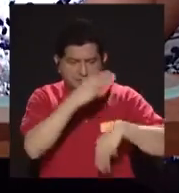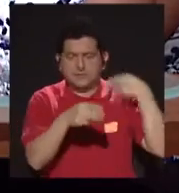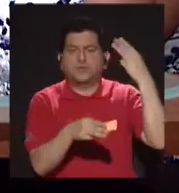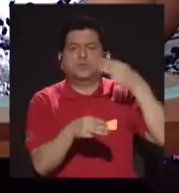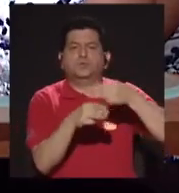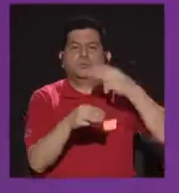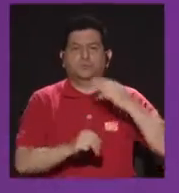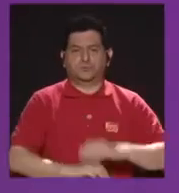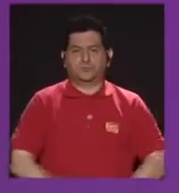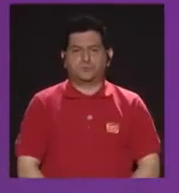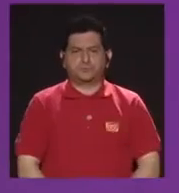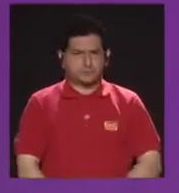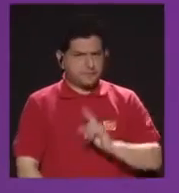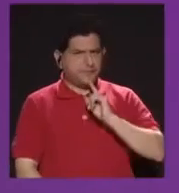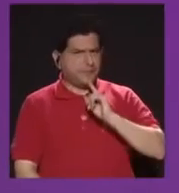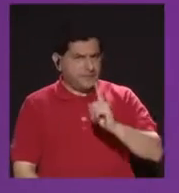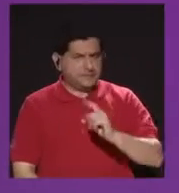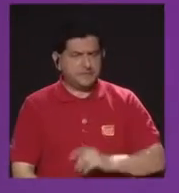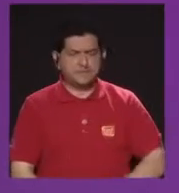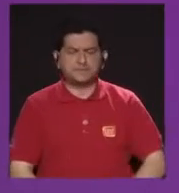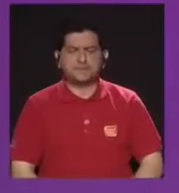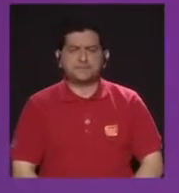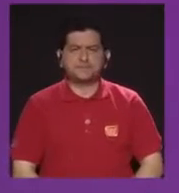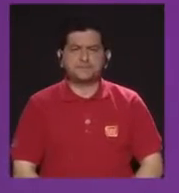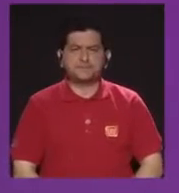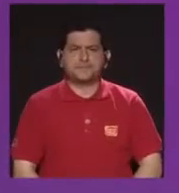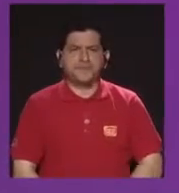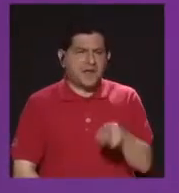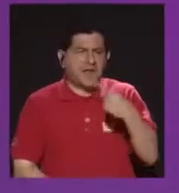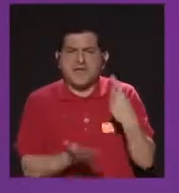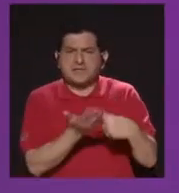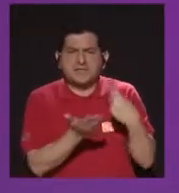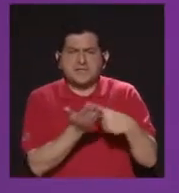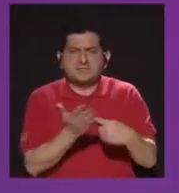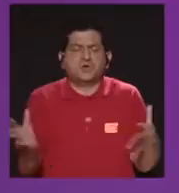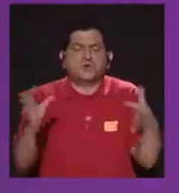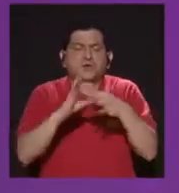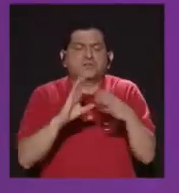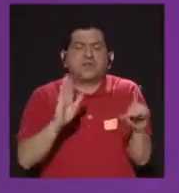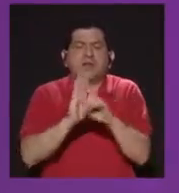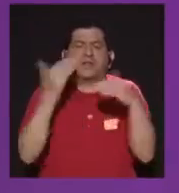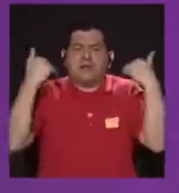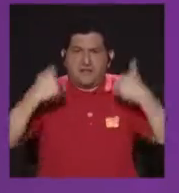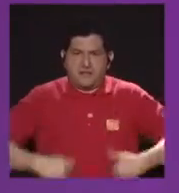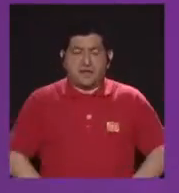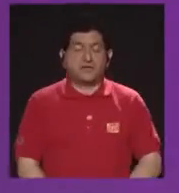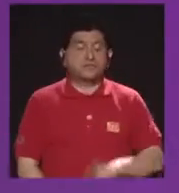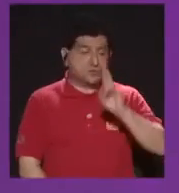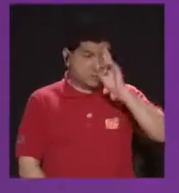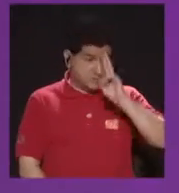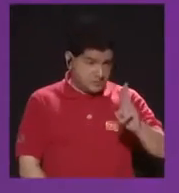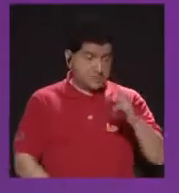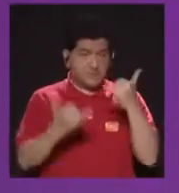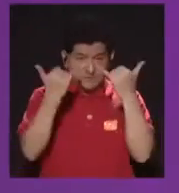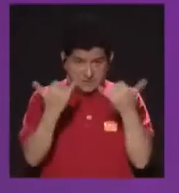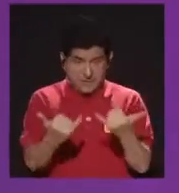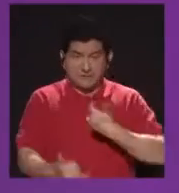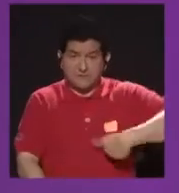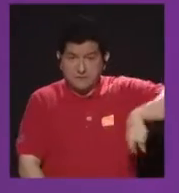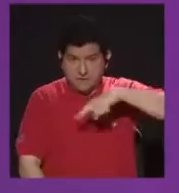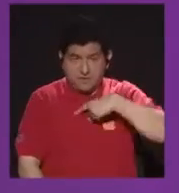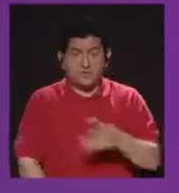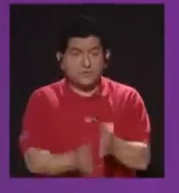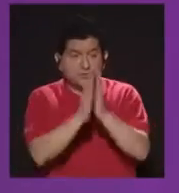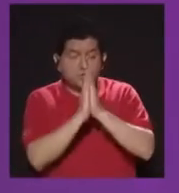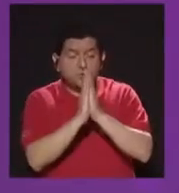mundo ha dicho qué es una discusión sobre derechos humanos se ha reconocido que lo que nosotros